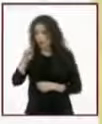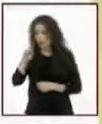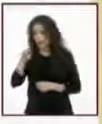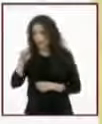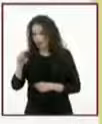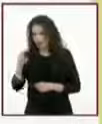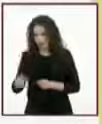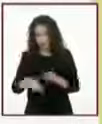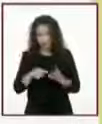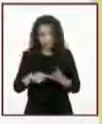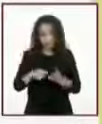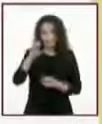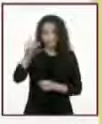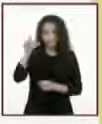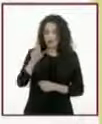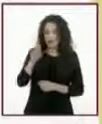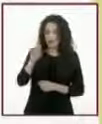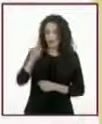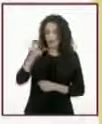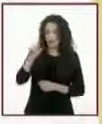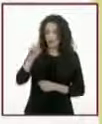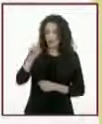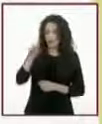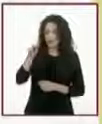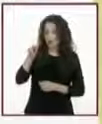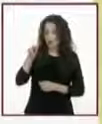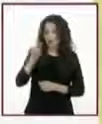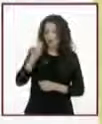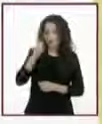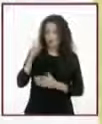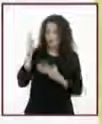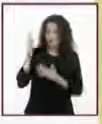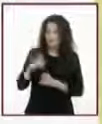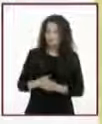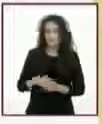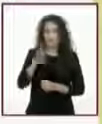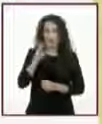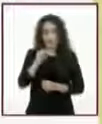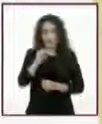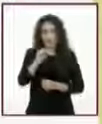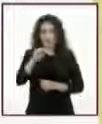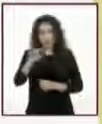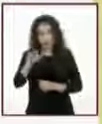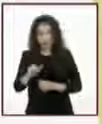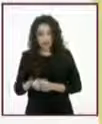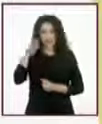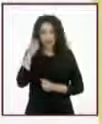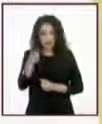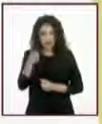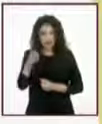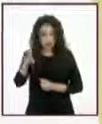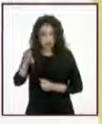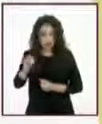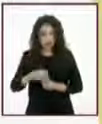Explicativos indican aclaración. O sea, es decir,